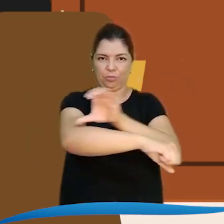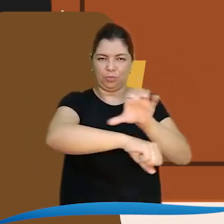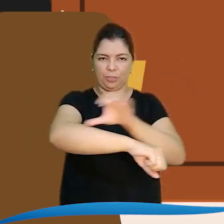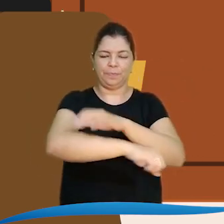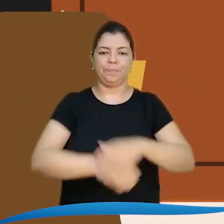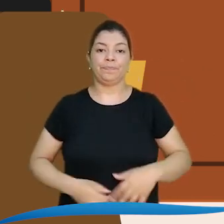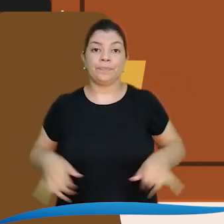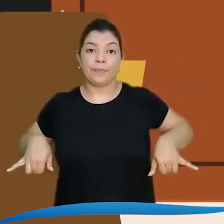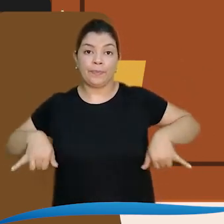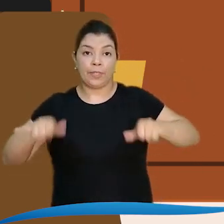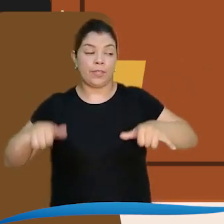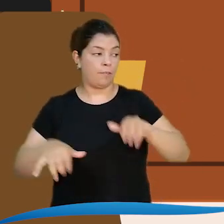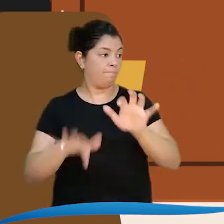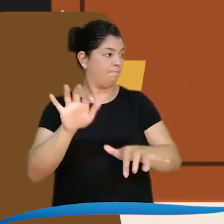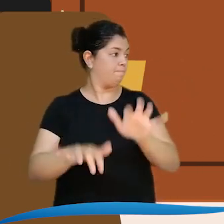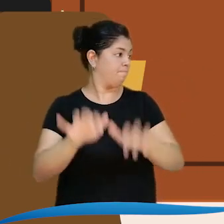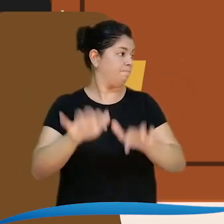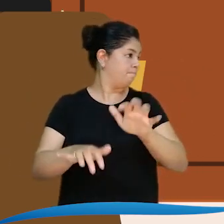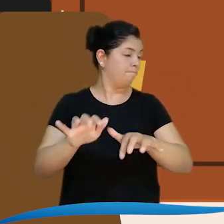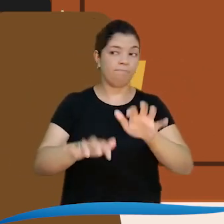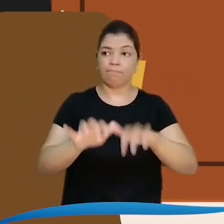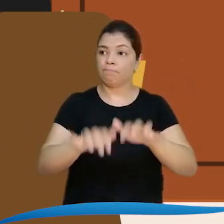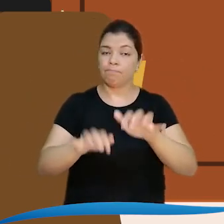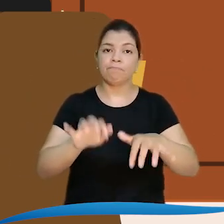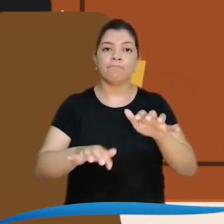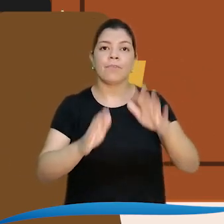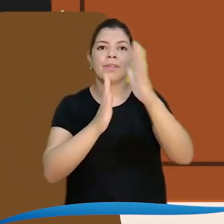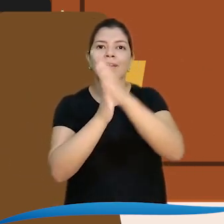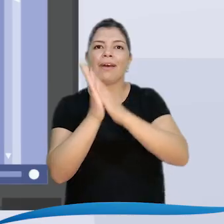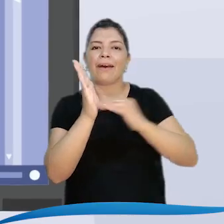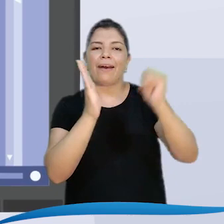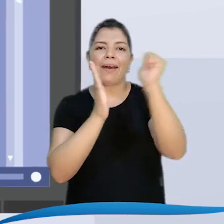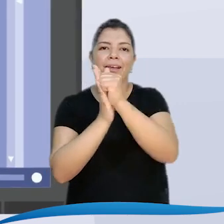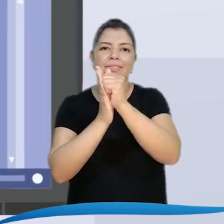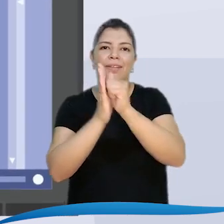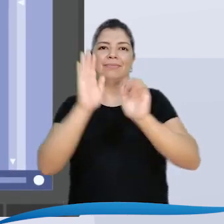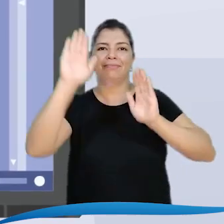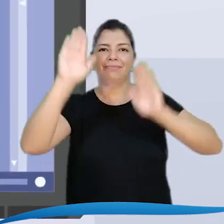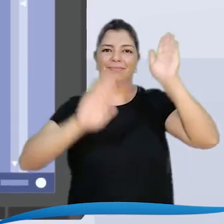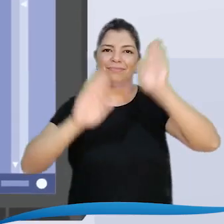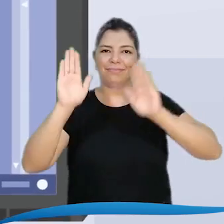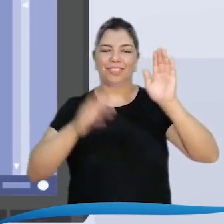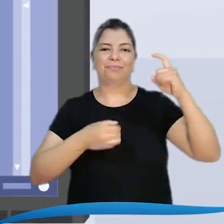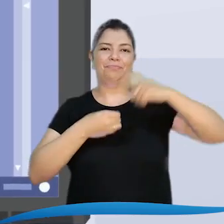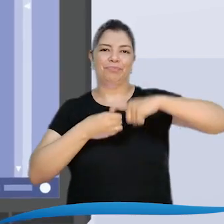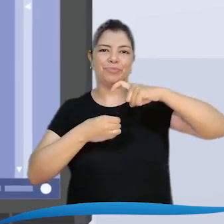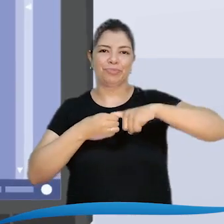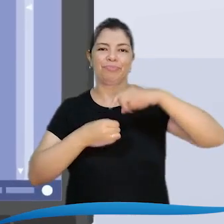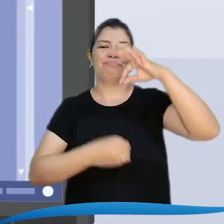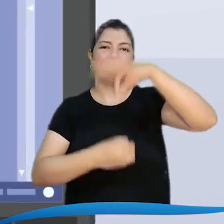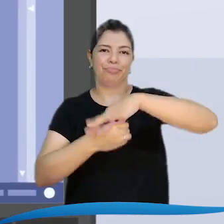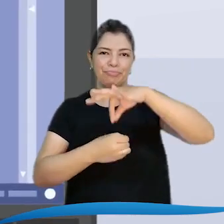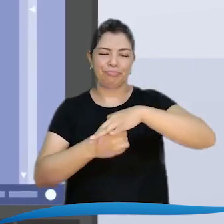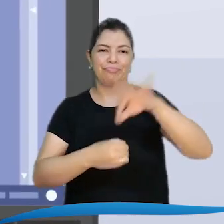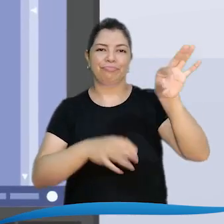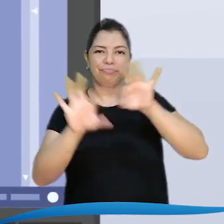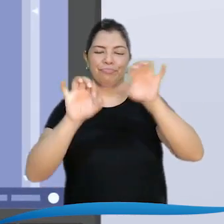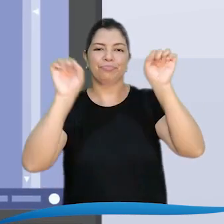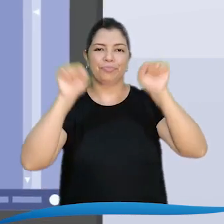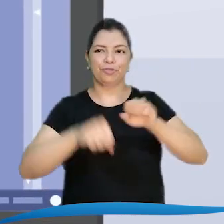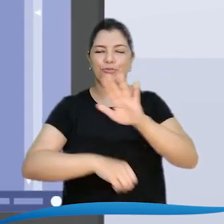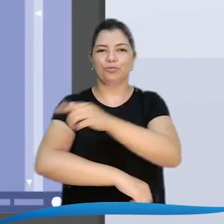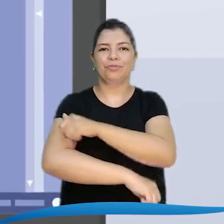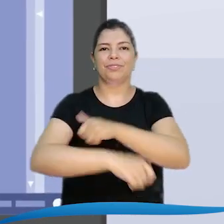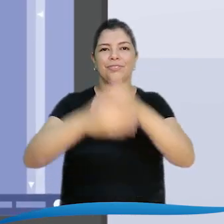reúnen alrededor del computador, mientras Equidad escribe en el teclado: acta de candidatos inscritos y elegibles como representantes